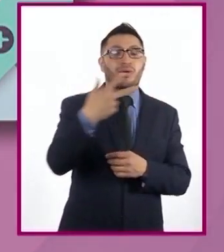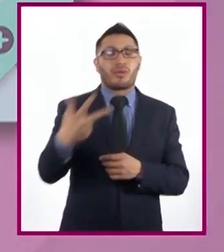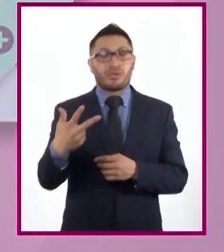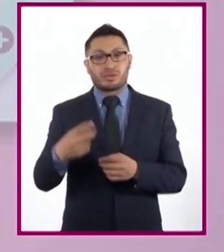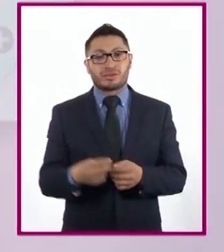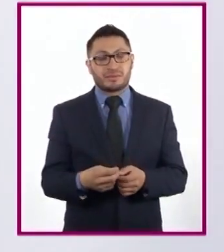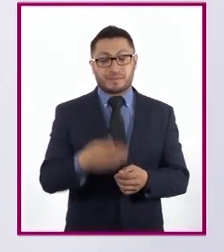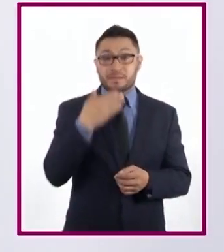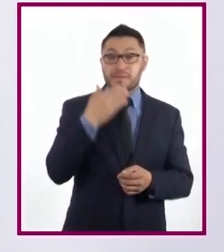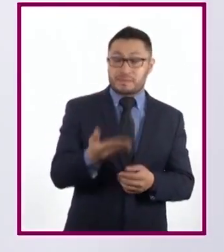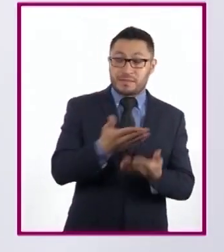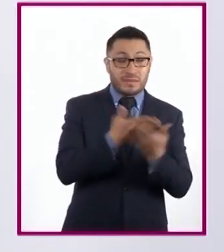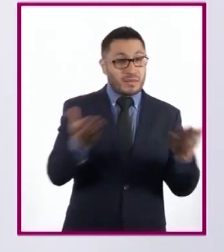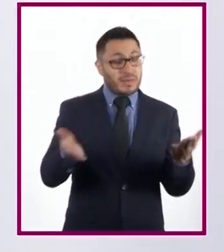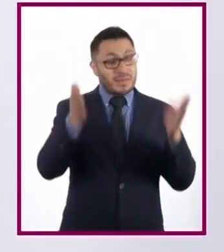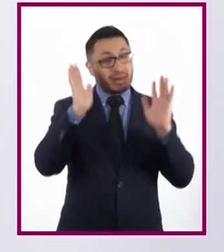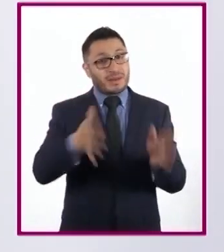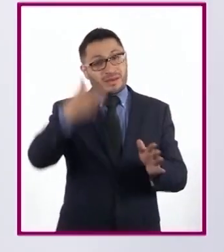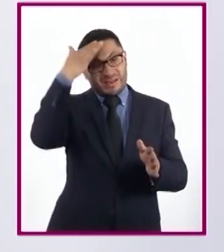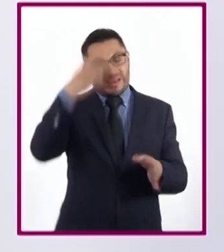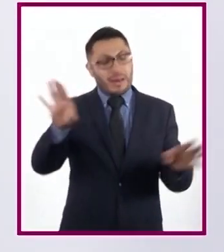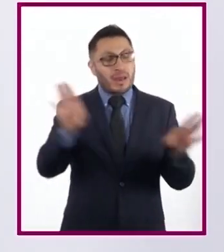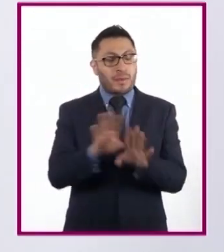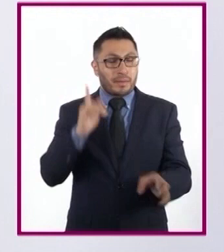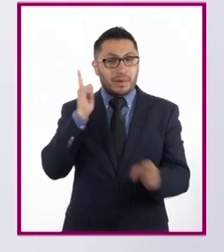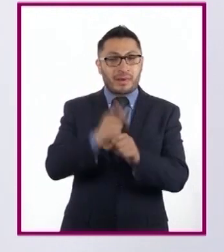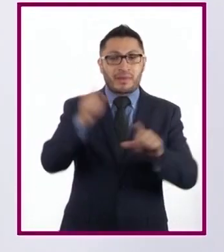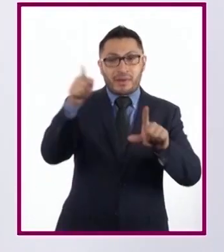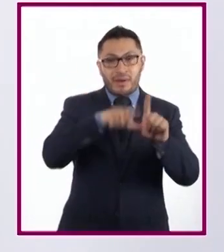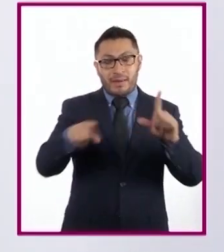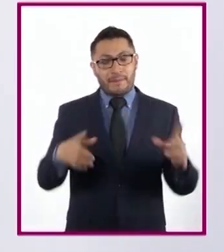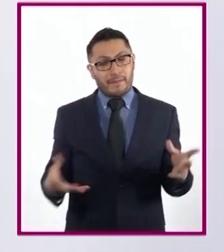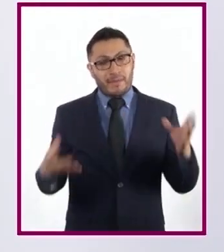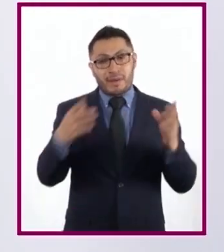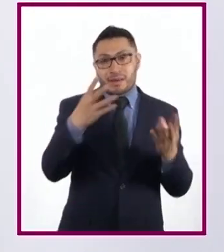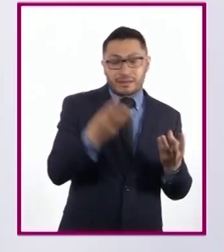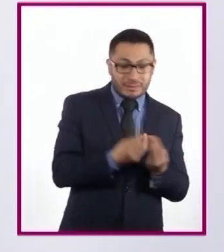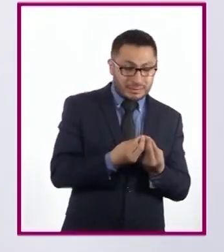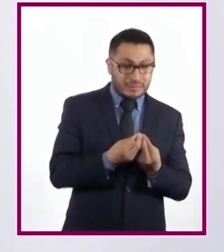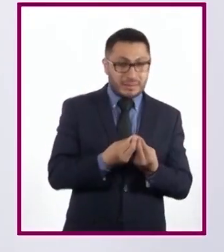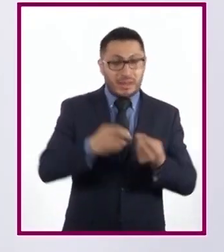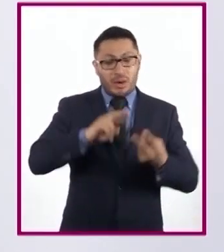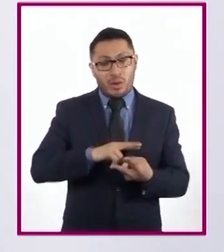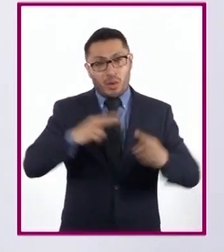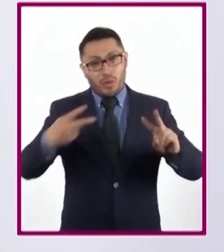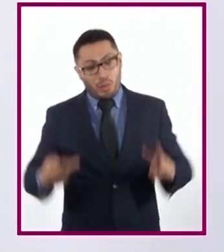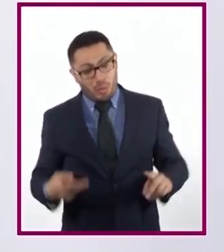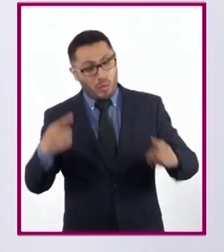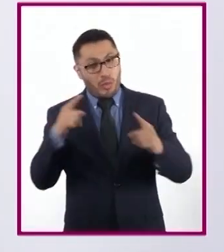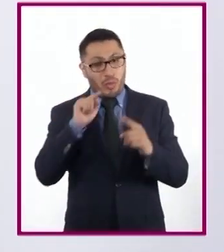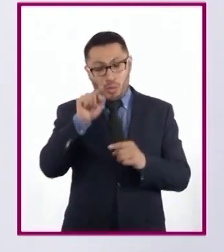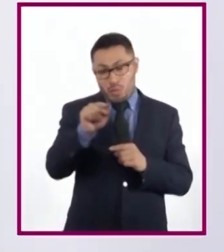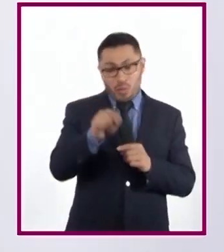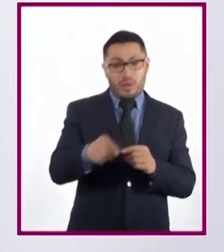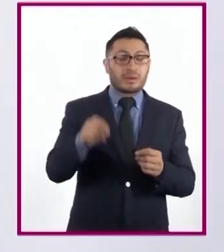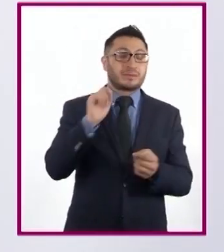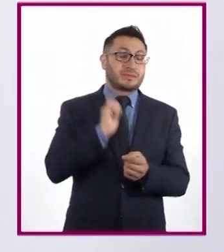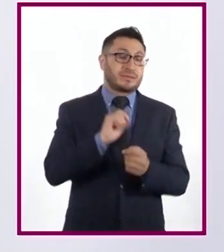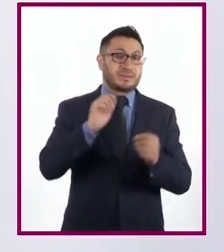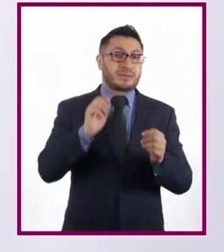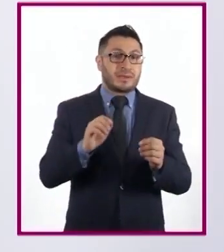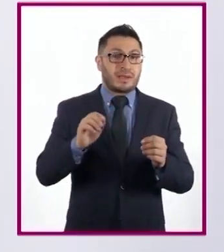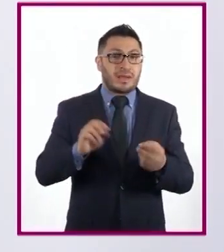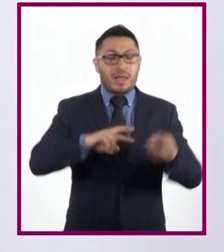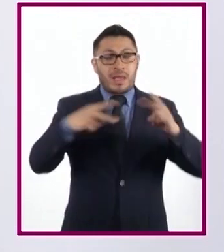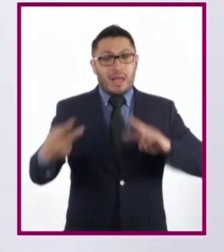Bien, ahora que ya saben cómo identificar los ángulos adyacentes, los opuestos por el vértice, los alternos